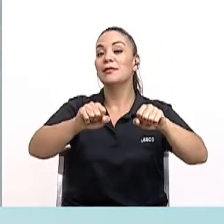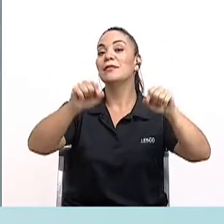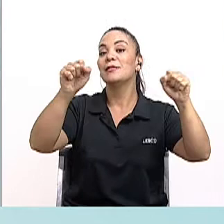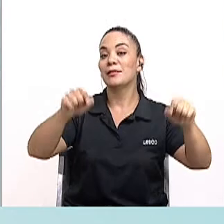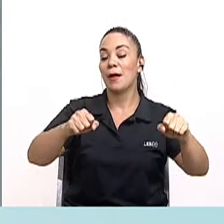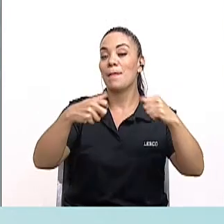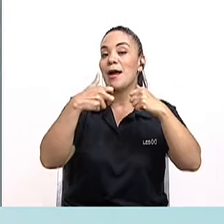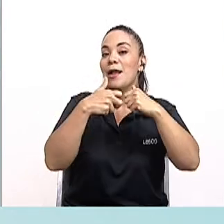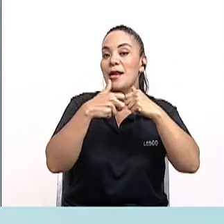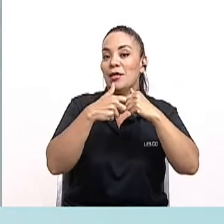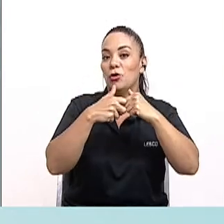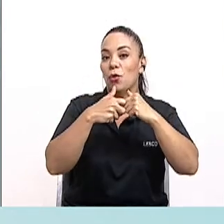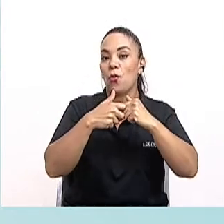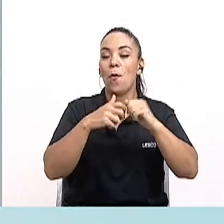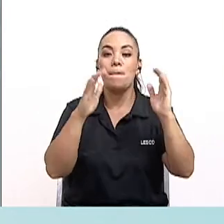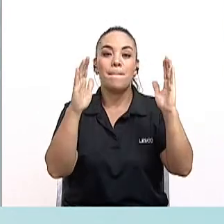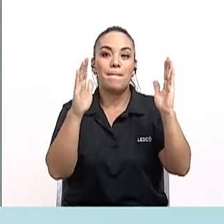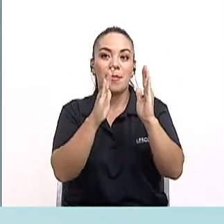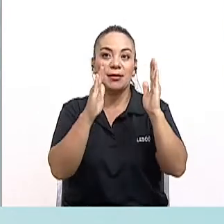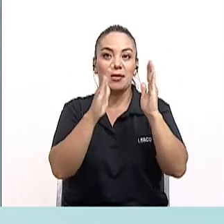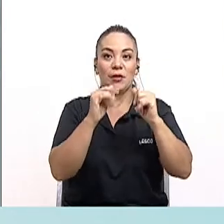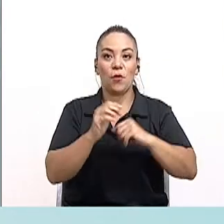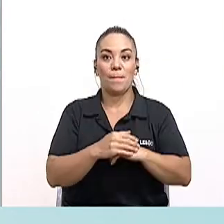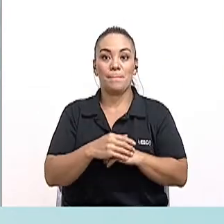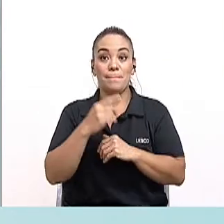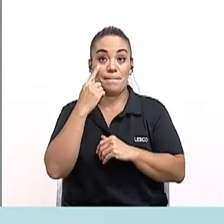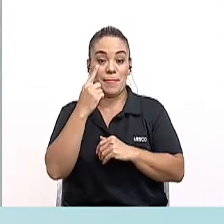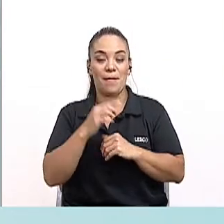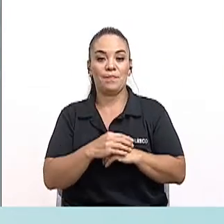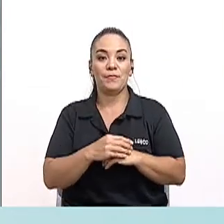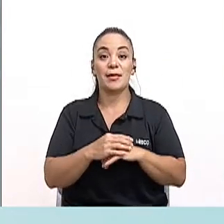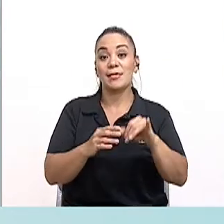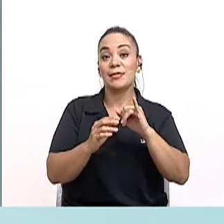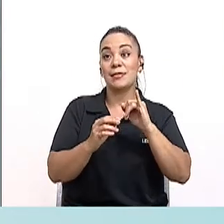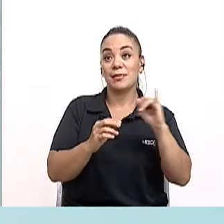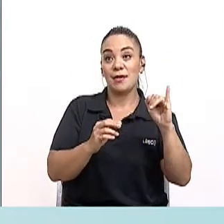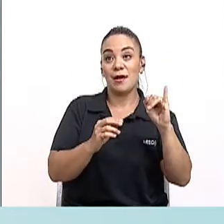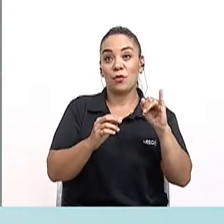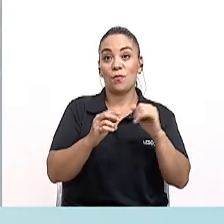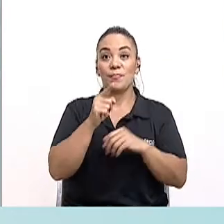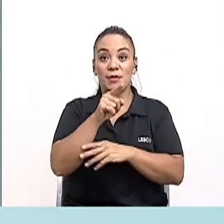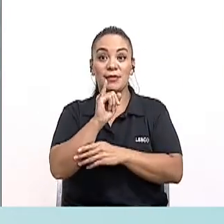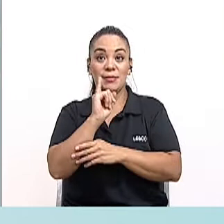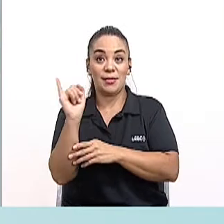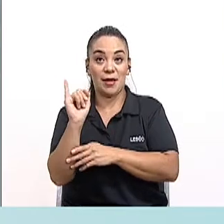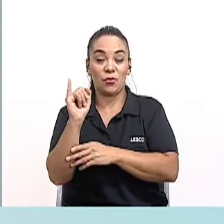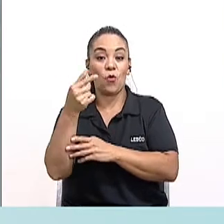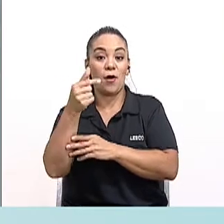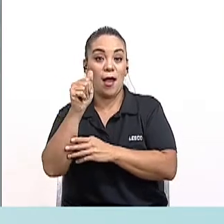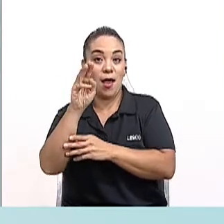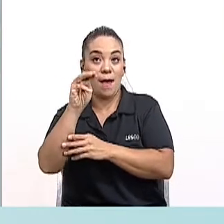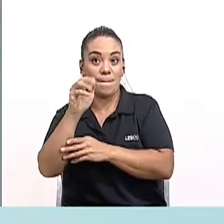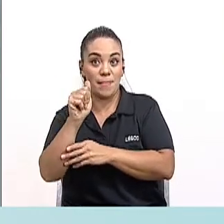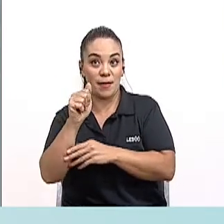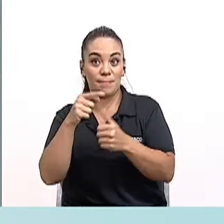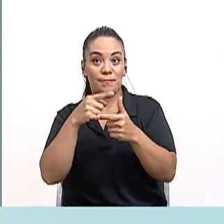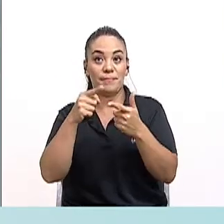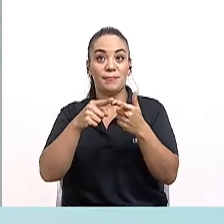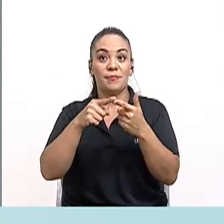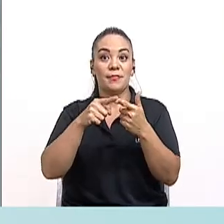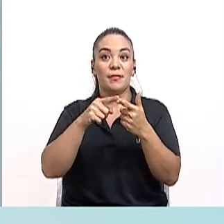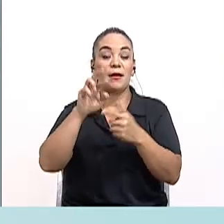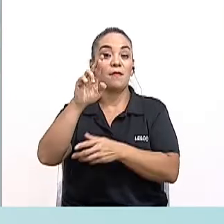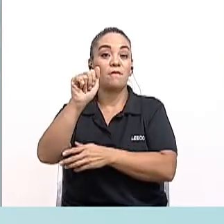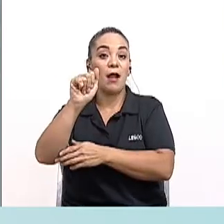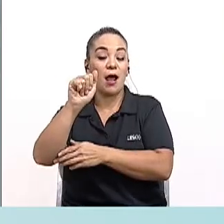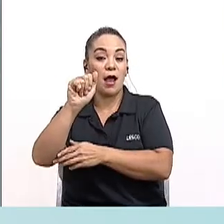electromagnético. Al lado izquierdo tenemos esos rayos gamma, esos rayos X de alta frecuencia, rayos ionizantes. Y en el